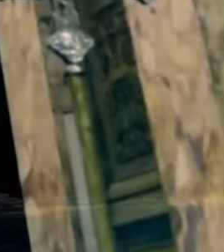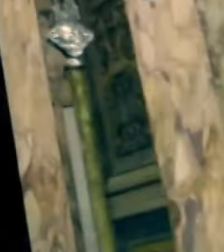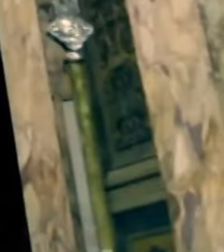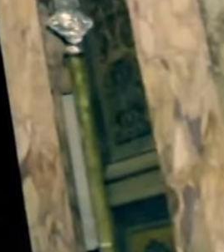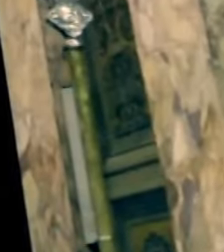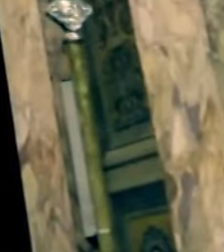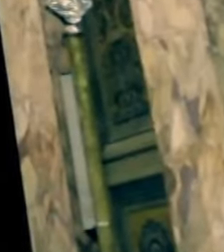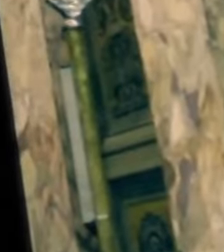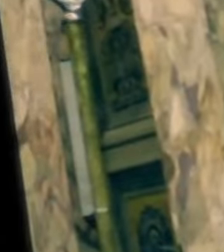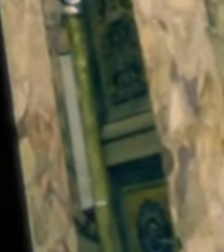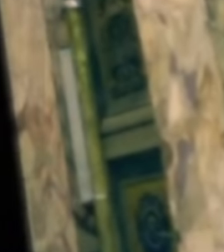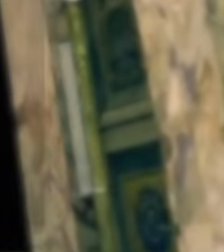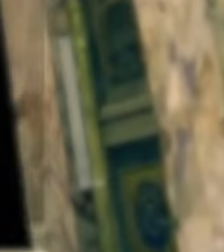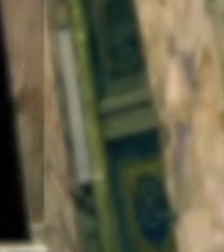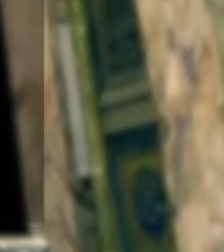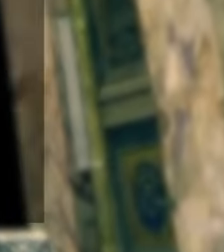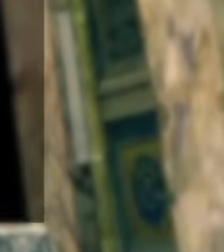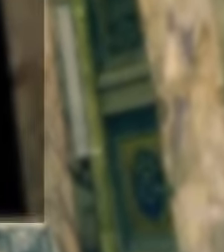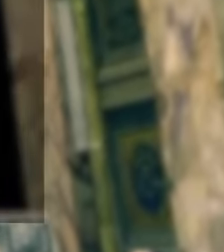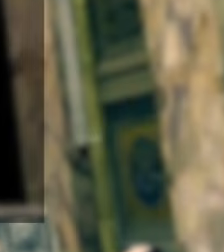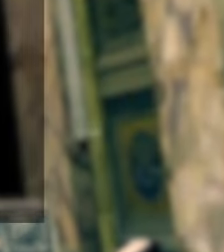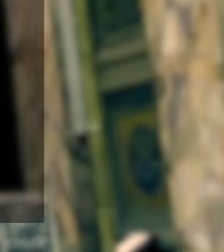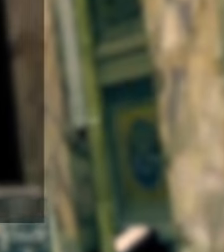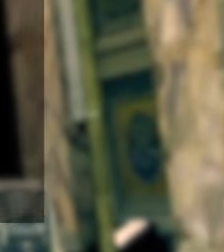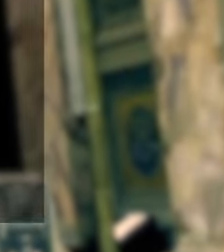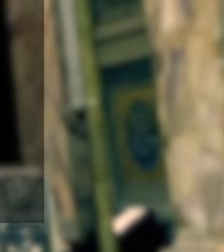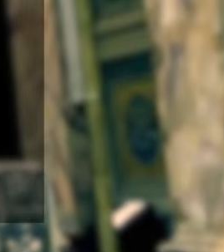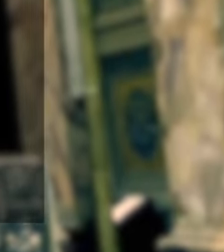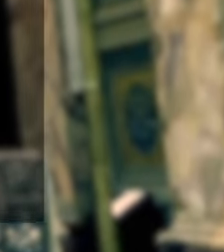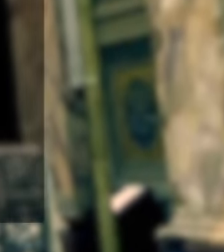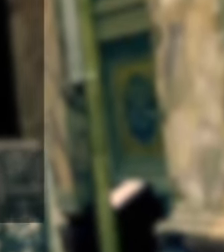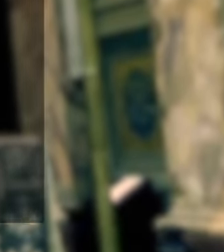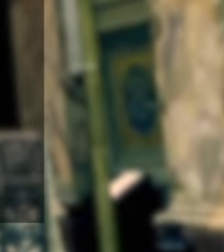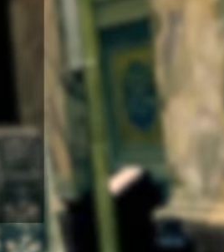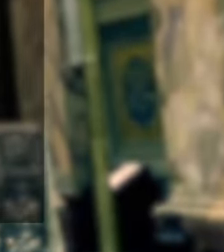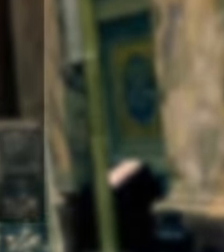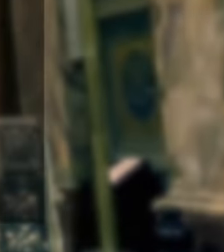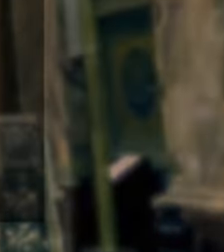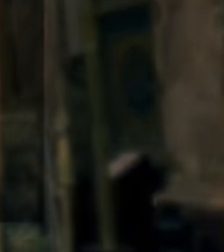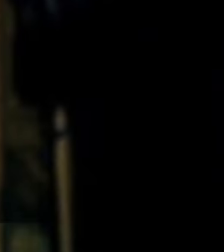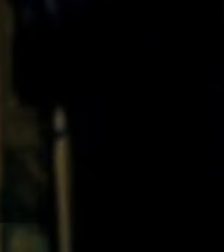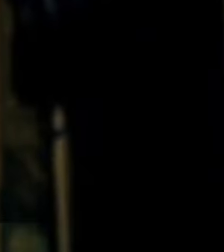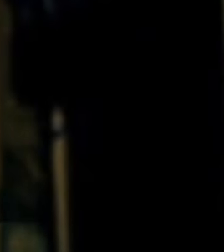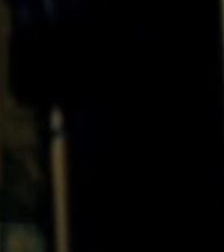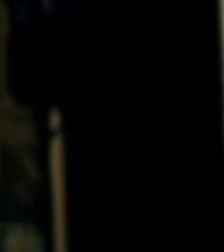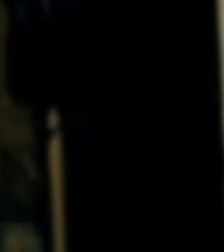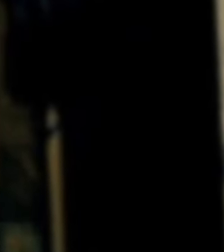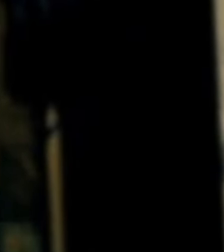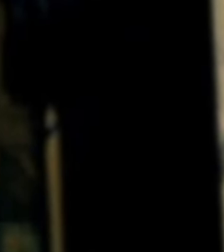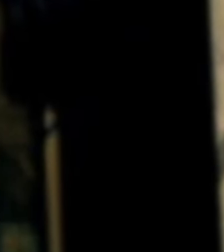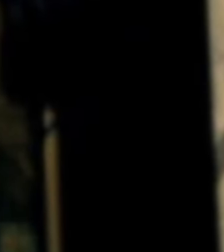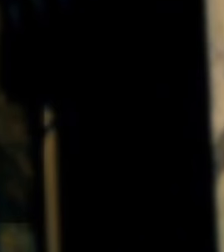La colecta de esta misa que haremos en forma virtual, por medio del depósito en la cuenta bancaria o el escaneo